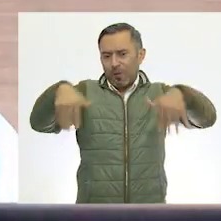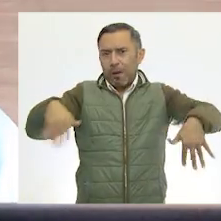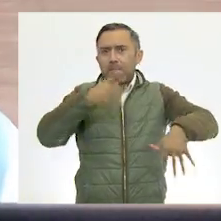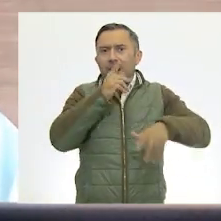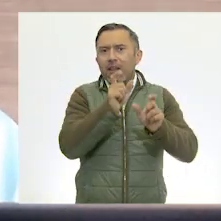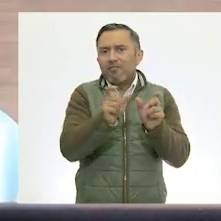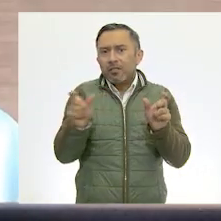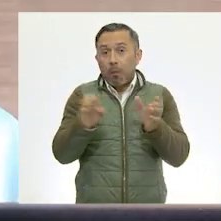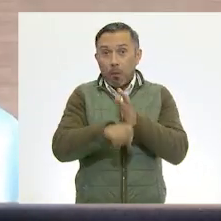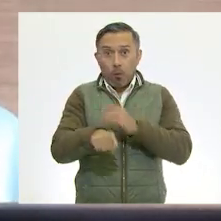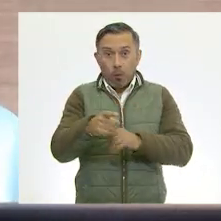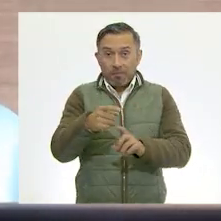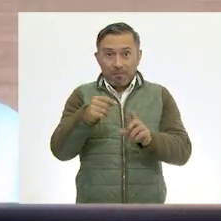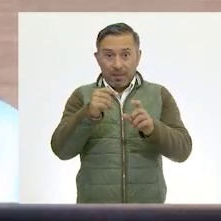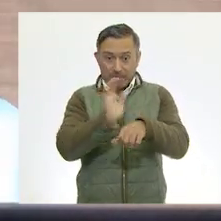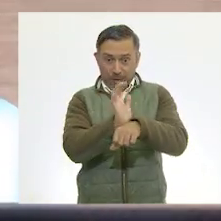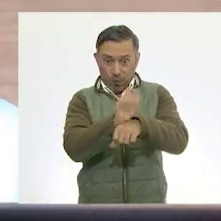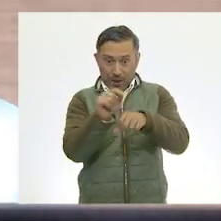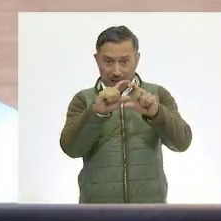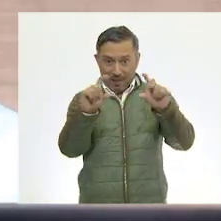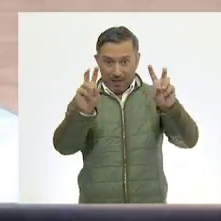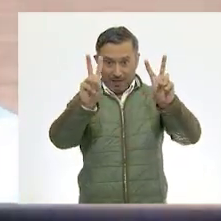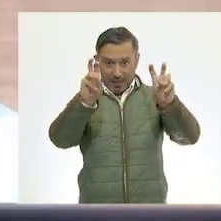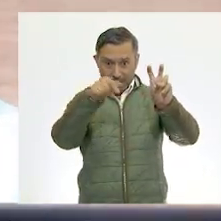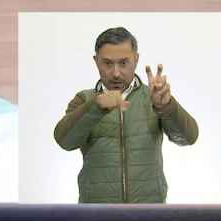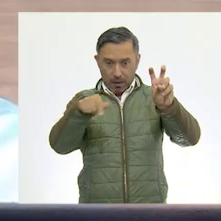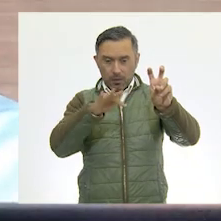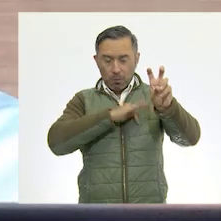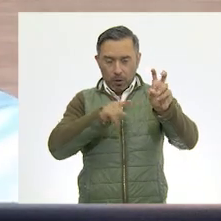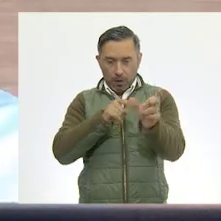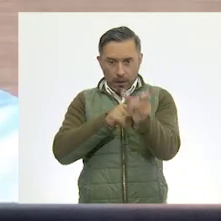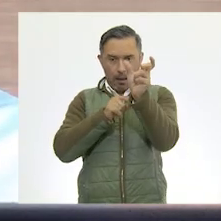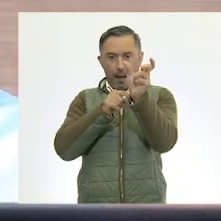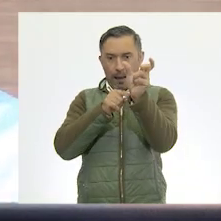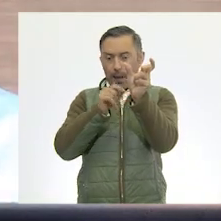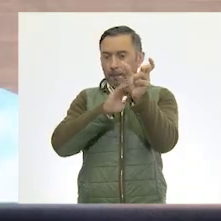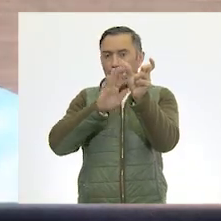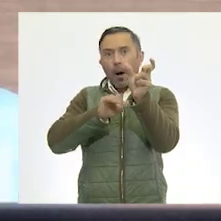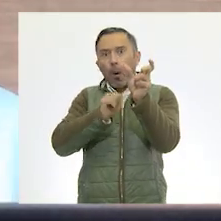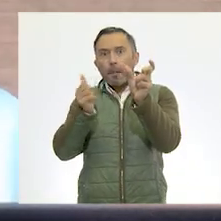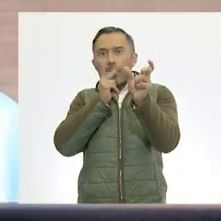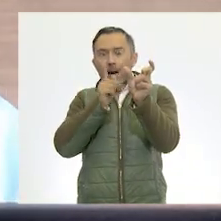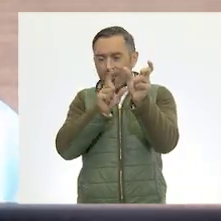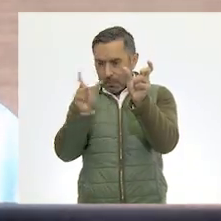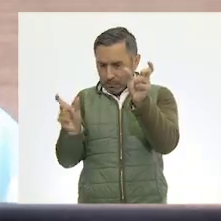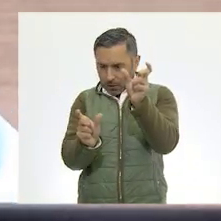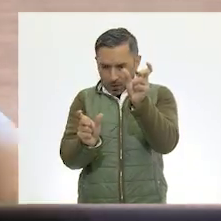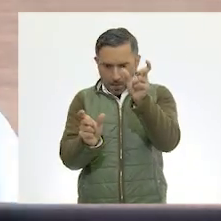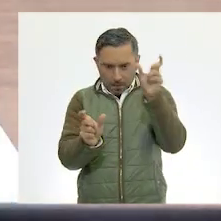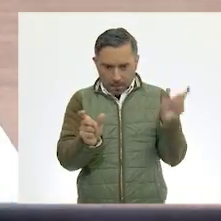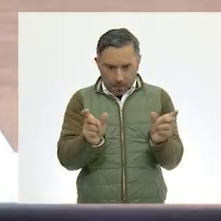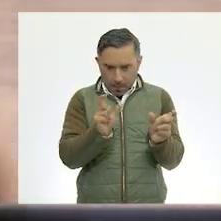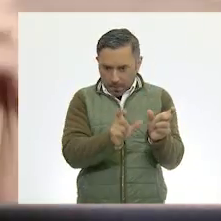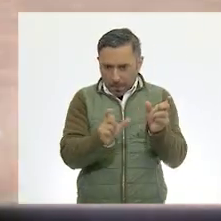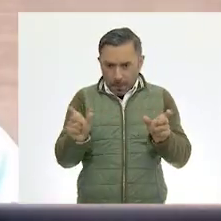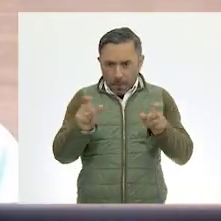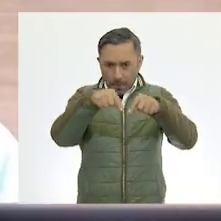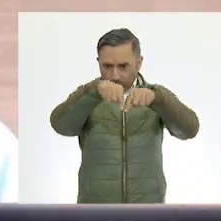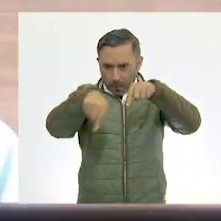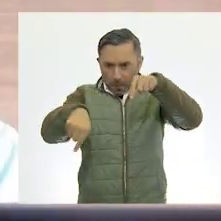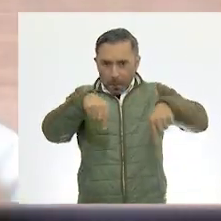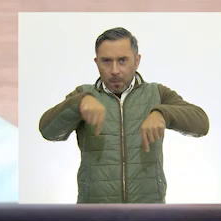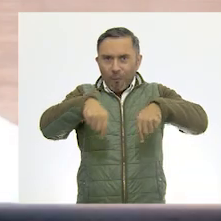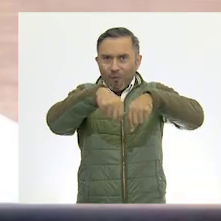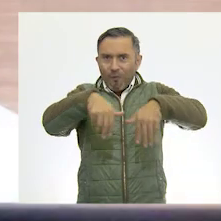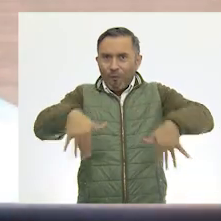vieron, poder ir construyendo diversas palabras y esas palabras a la vez irse mezclando con palabras específicas de momentos de esta